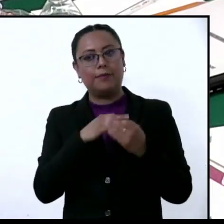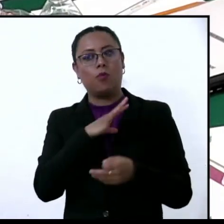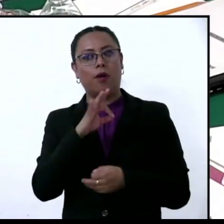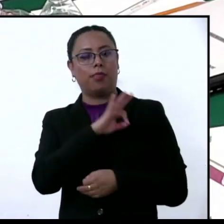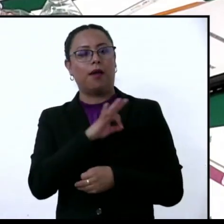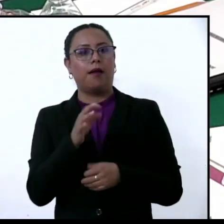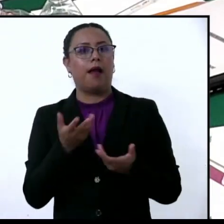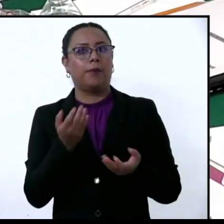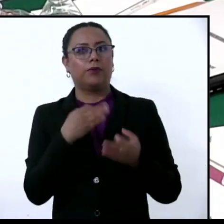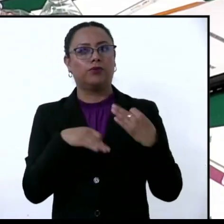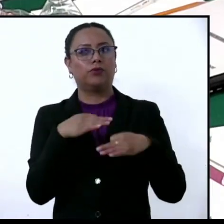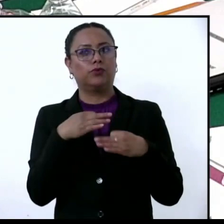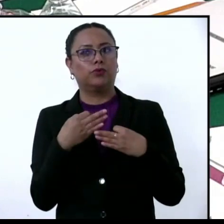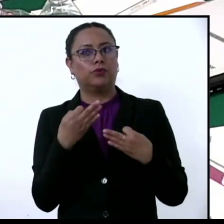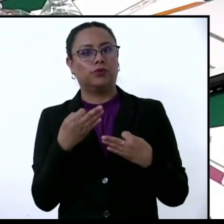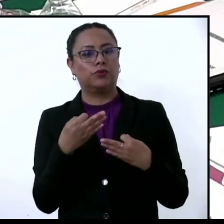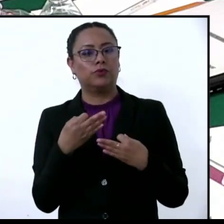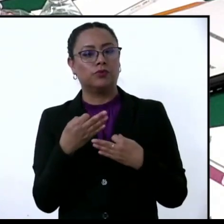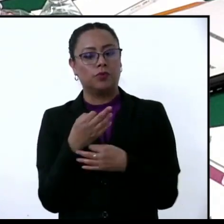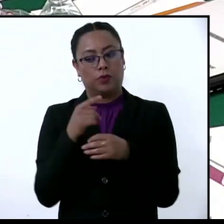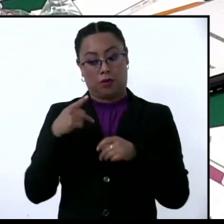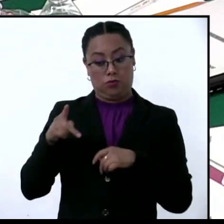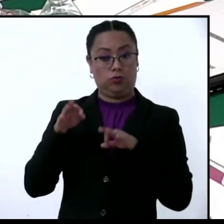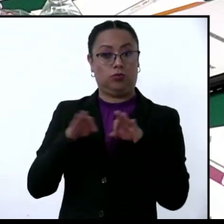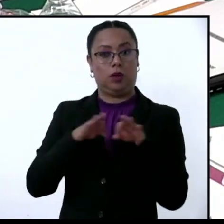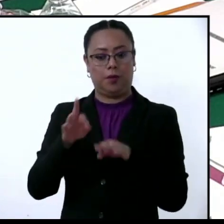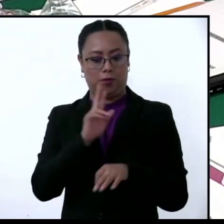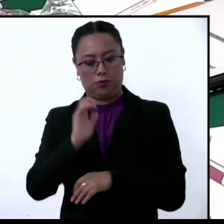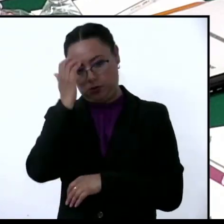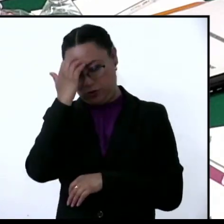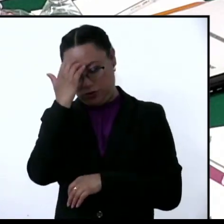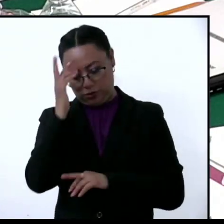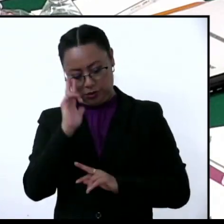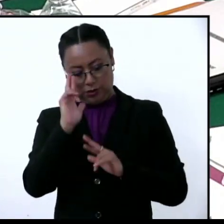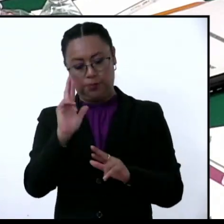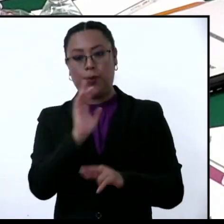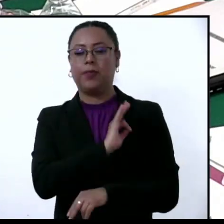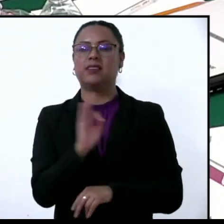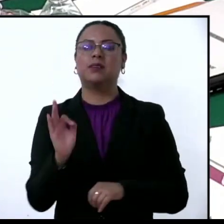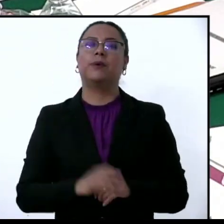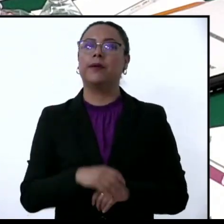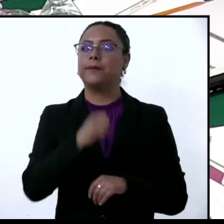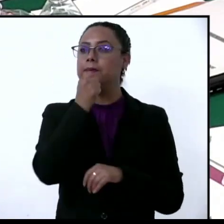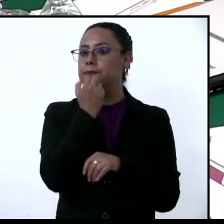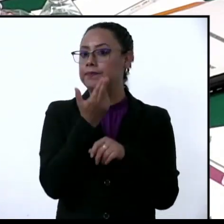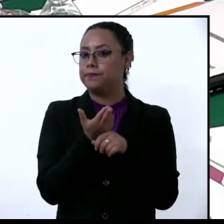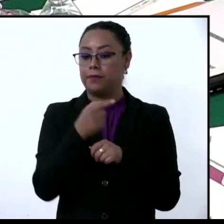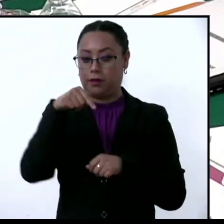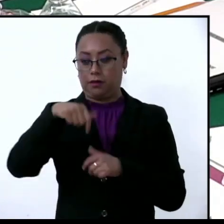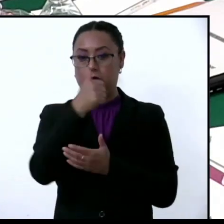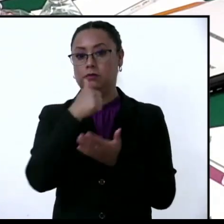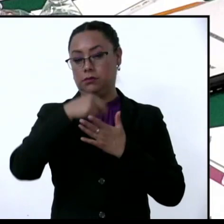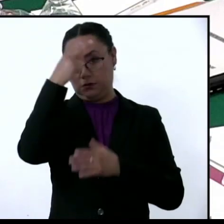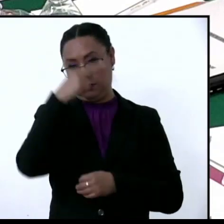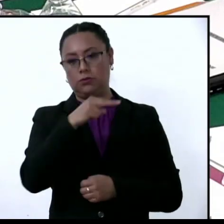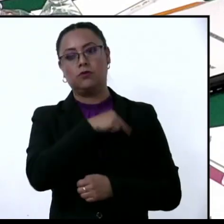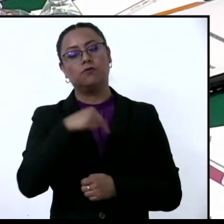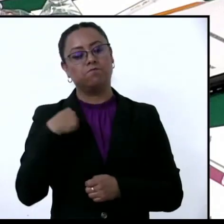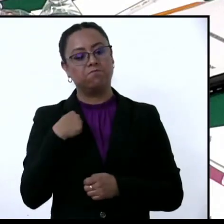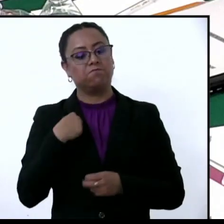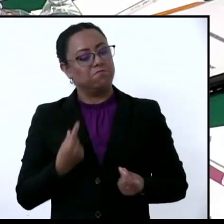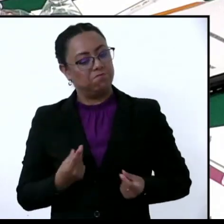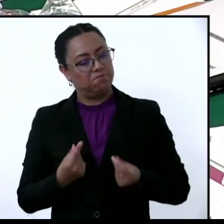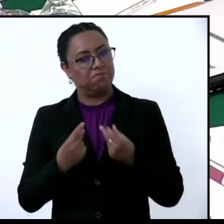fin de dignificar su labor? Secretario, en la Ciudad de México debemos estar a la vanguardia de